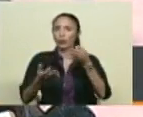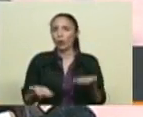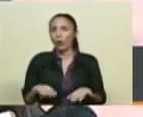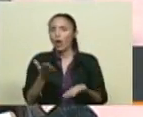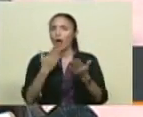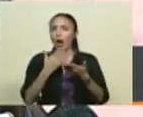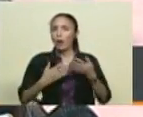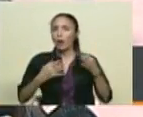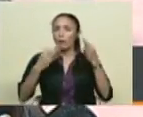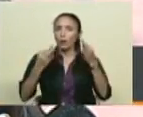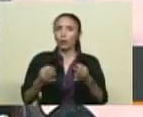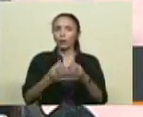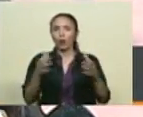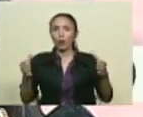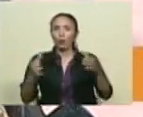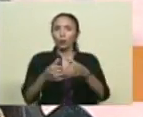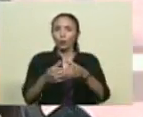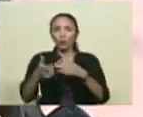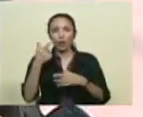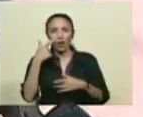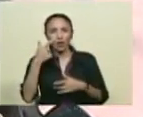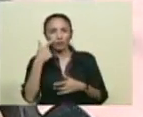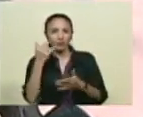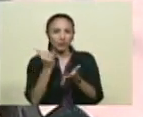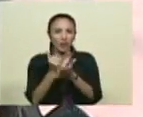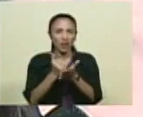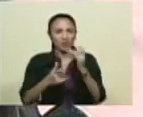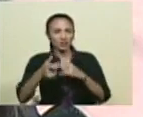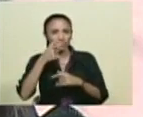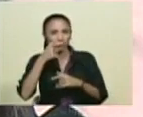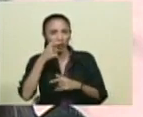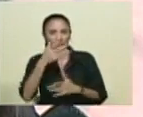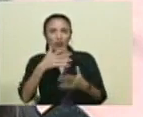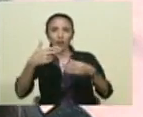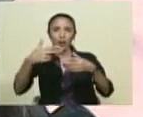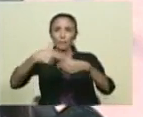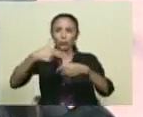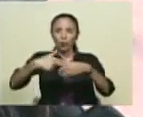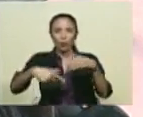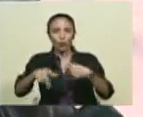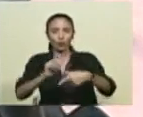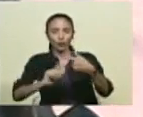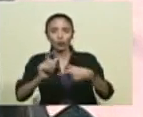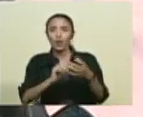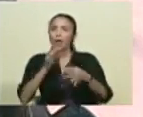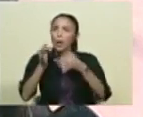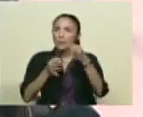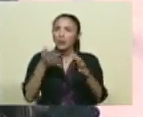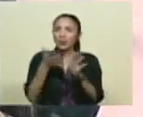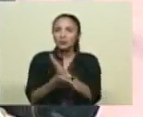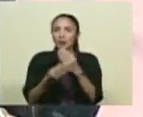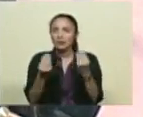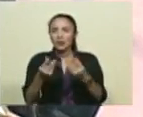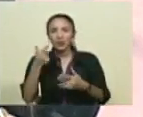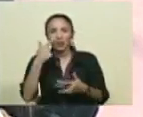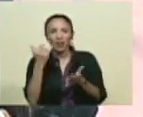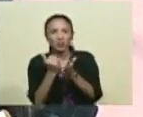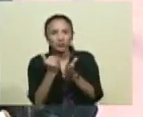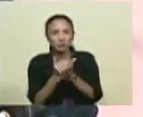propondrá a la OPEP un comité de monitoreo. A ver si nos puede dar detalles sobre esta propuesta que usted realizará. Y también le quería